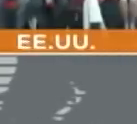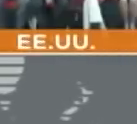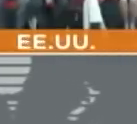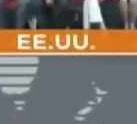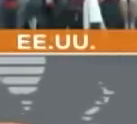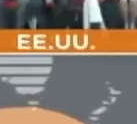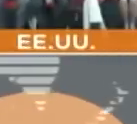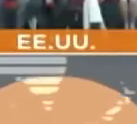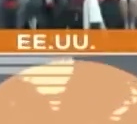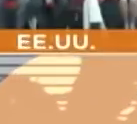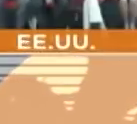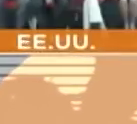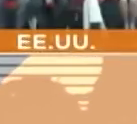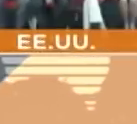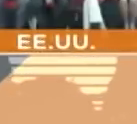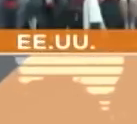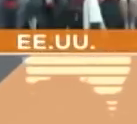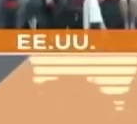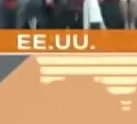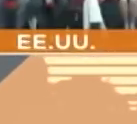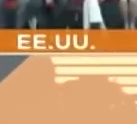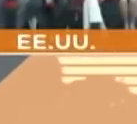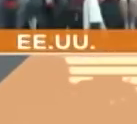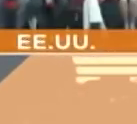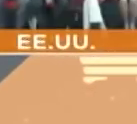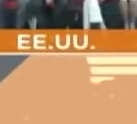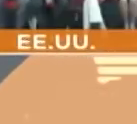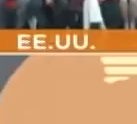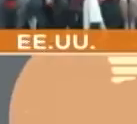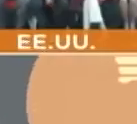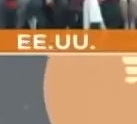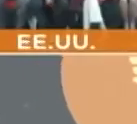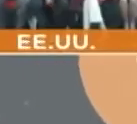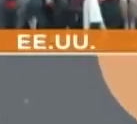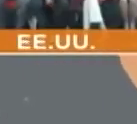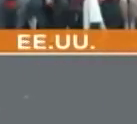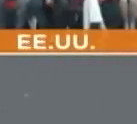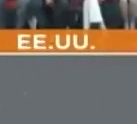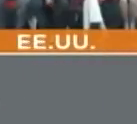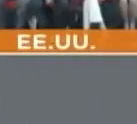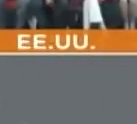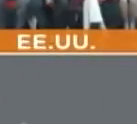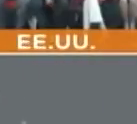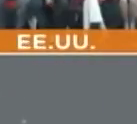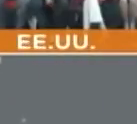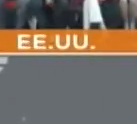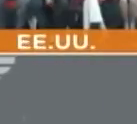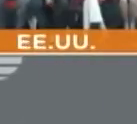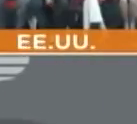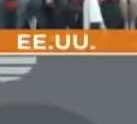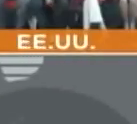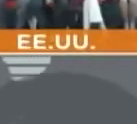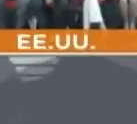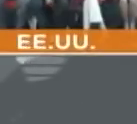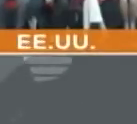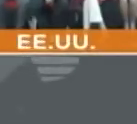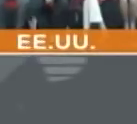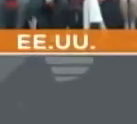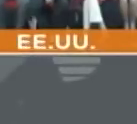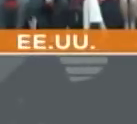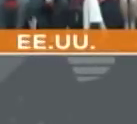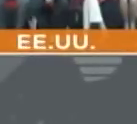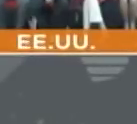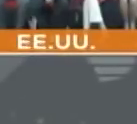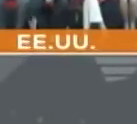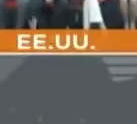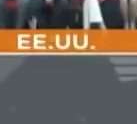y bueno, a la sociedad turca, a las autoridades turcas, que nosotros podamos